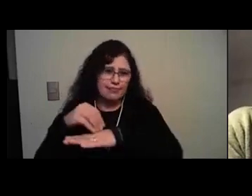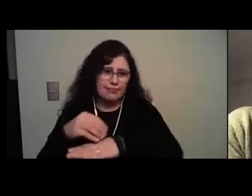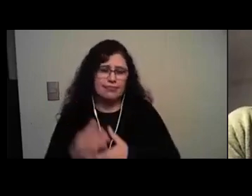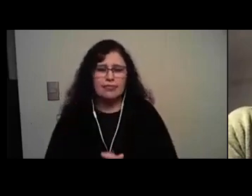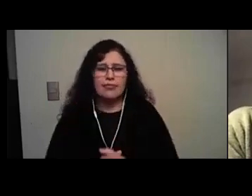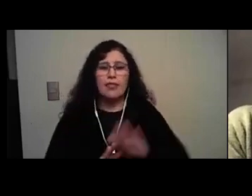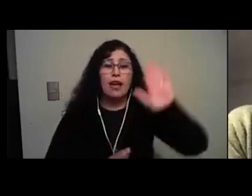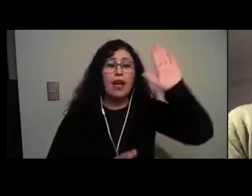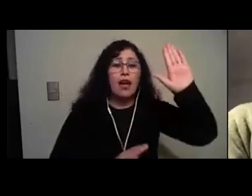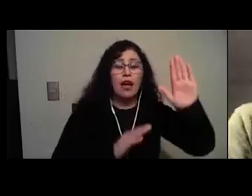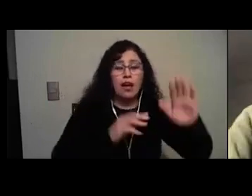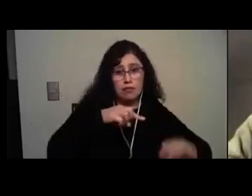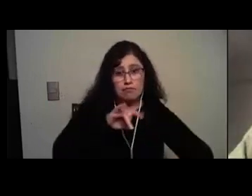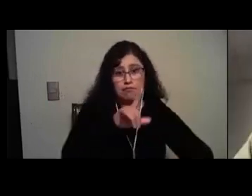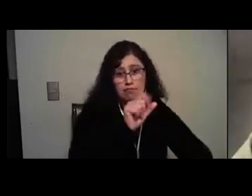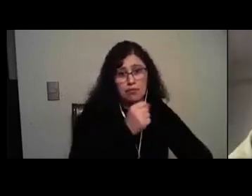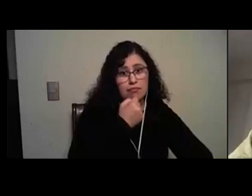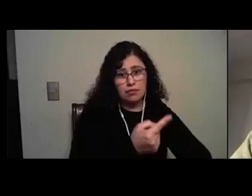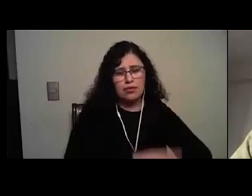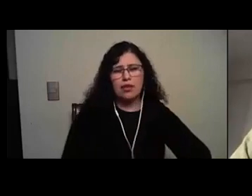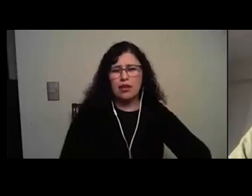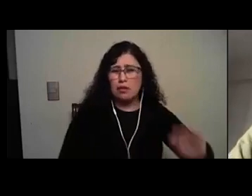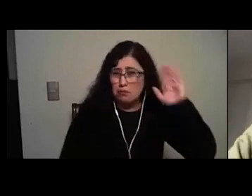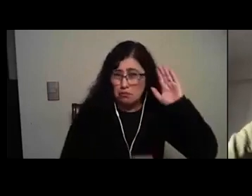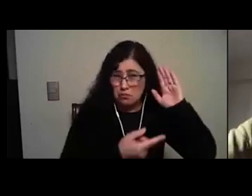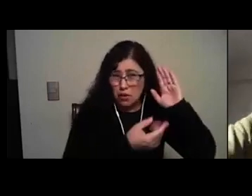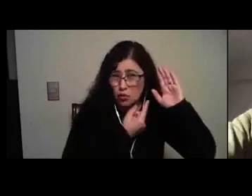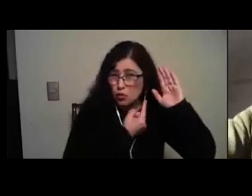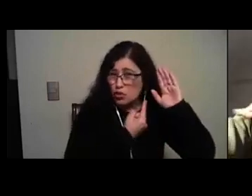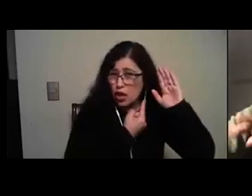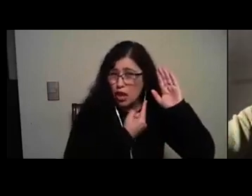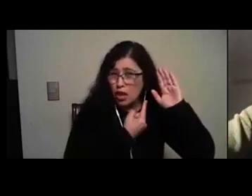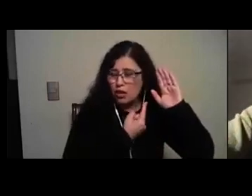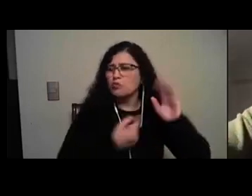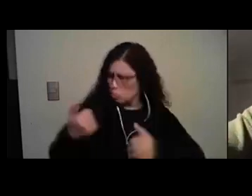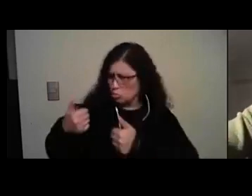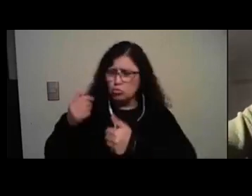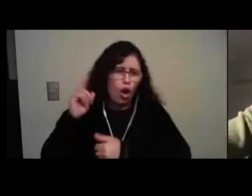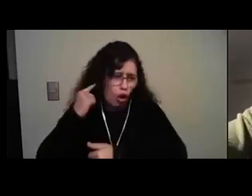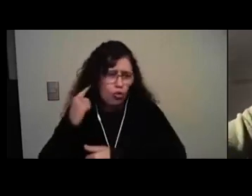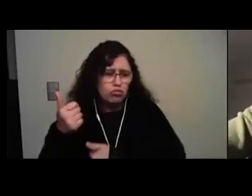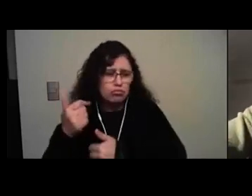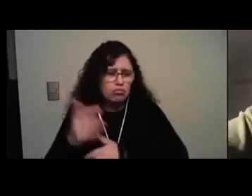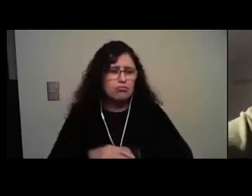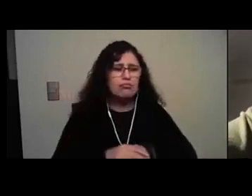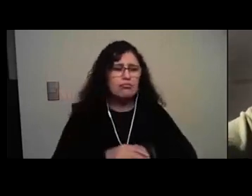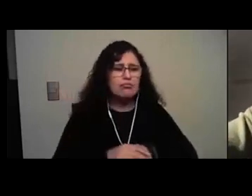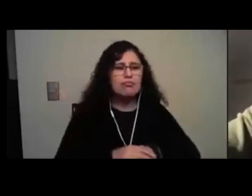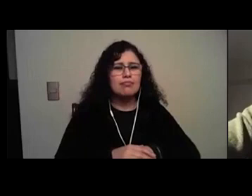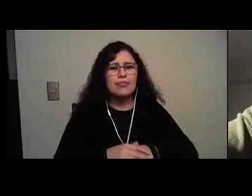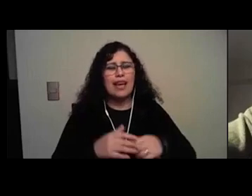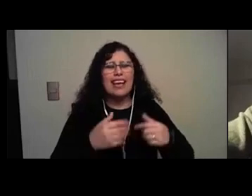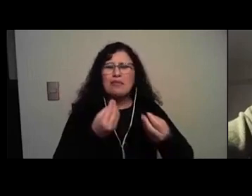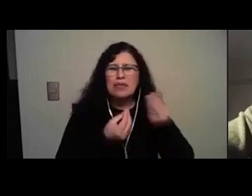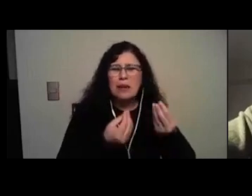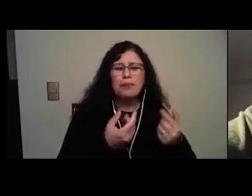Profe, Ujú. ¿me escucha o no? ¿Se Sí, escucha? escucho bien, sí, sí, Ah, ya. perfecto. Nada, lo que pasa es que en